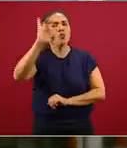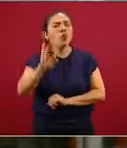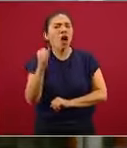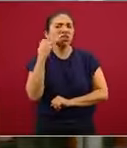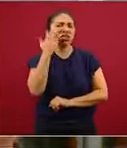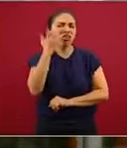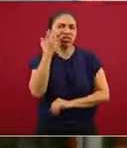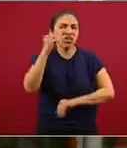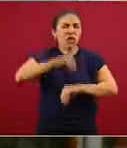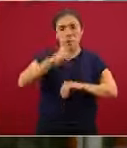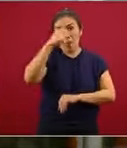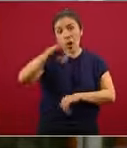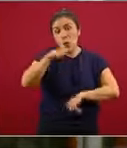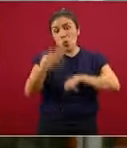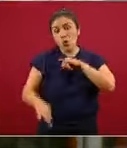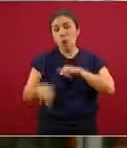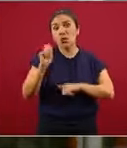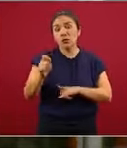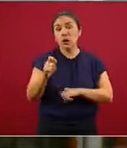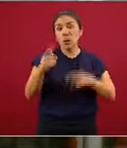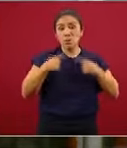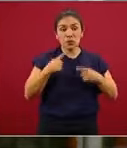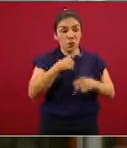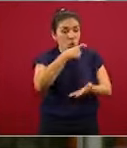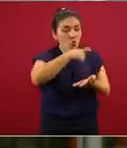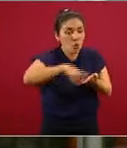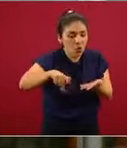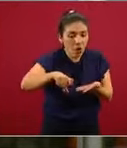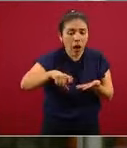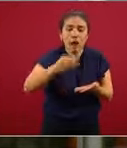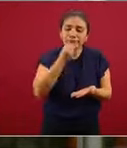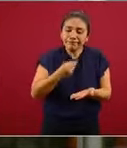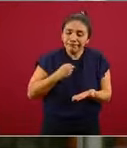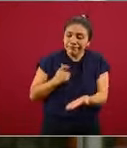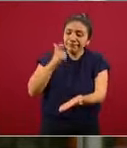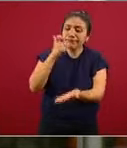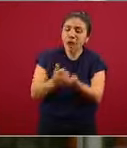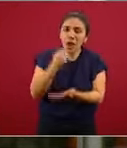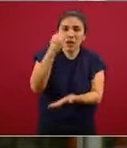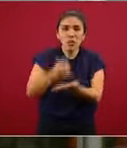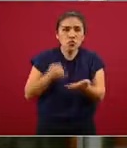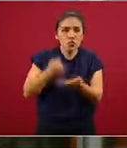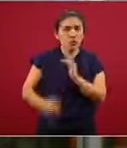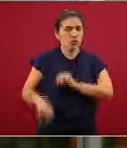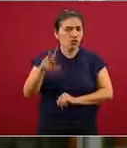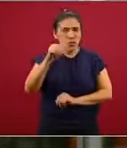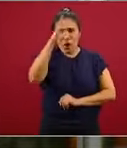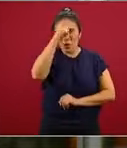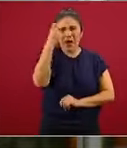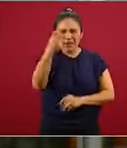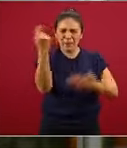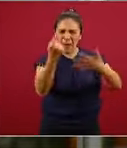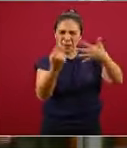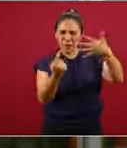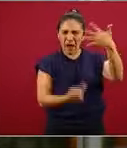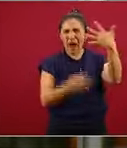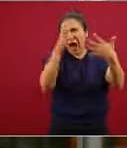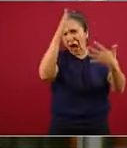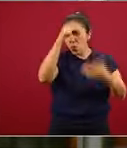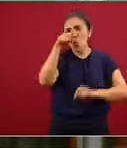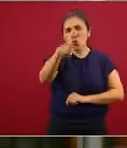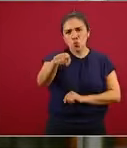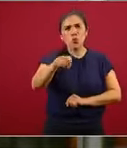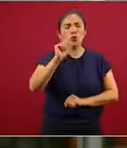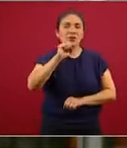¿no? Para que al final de cuentas el consumidor sea el que absorba ese consumo. Teniendo en cuenta todas las cosas, teniendo en cuenta que usted